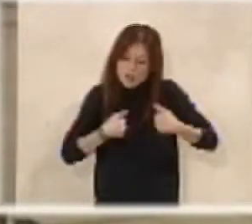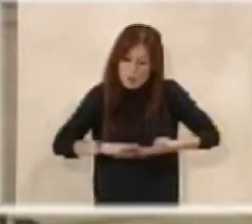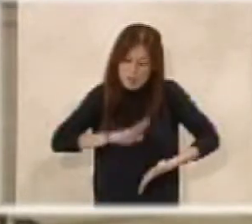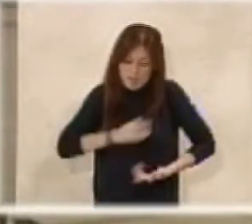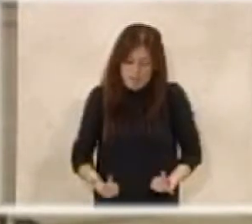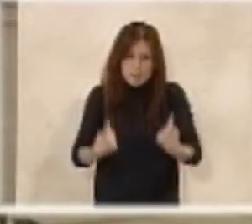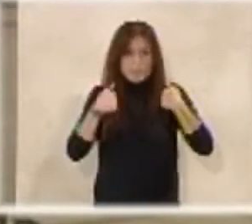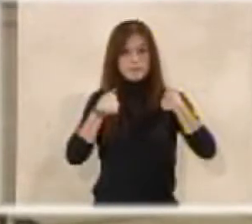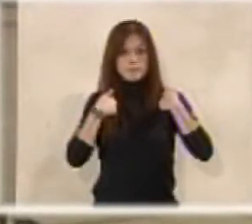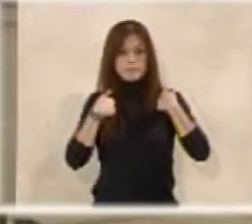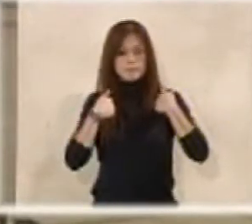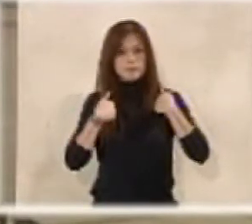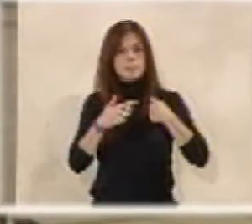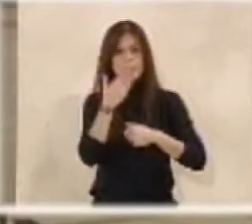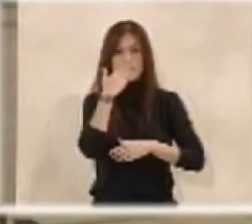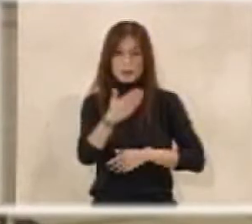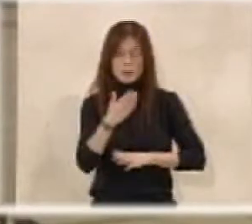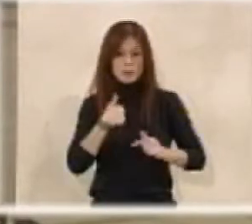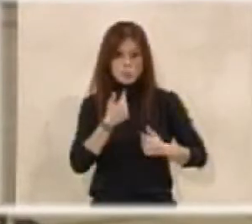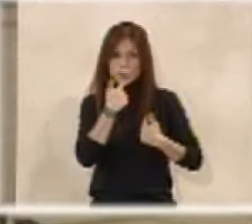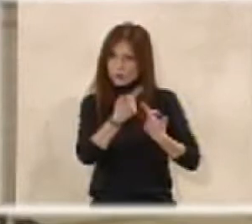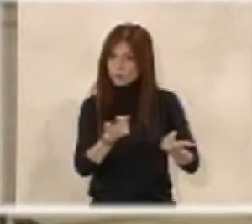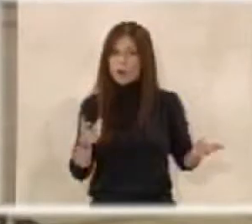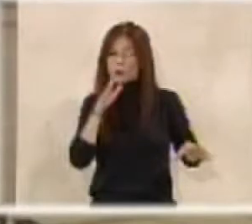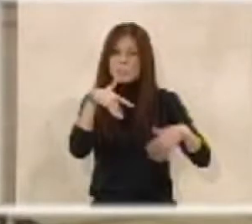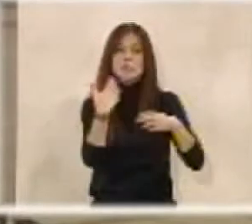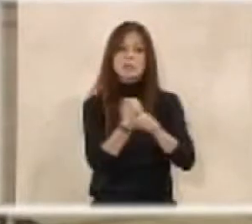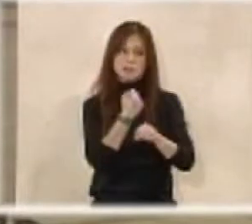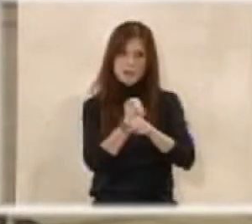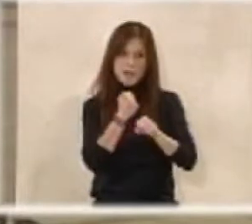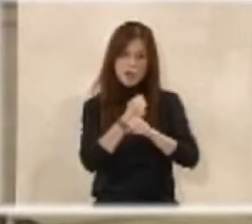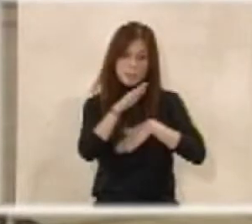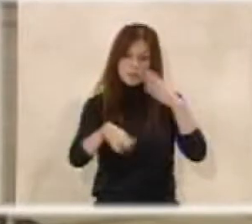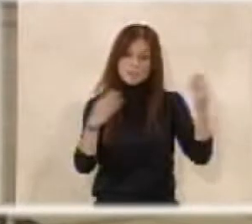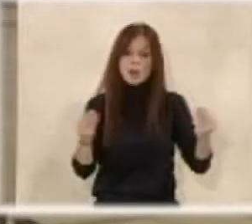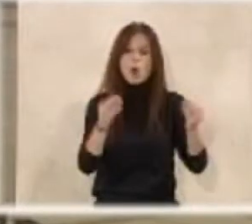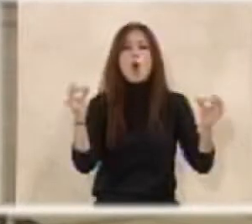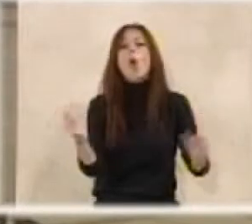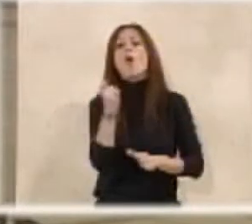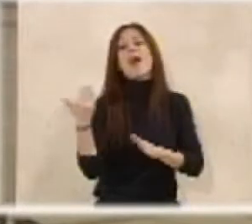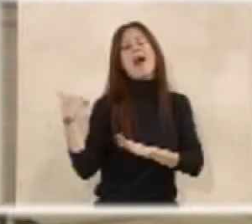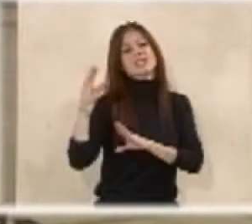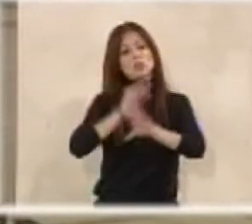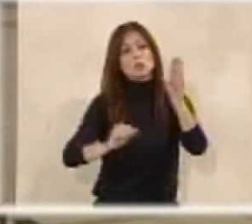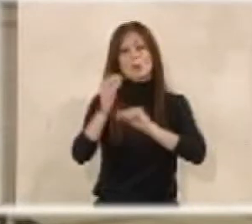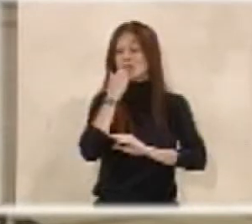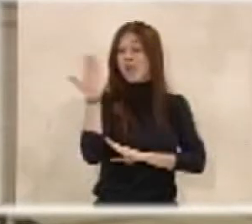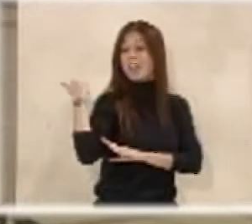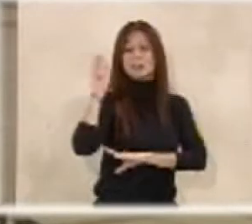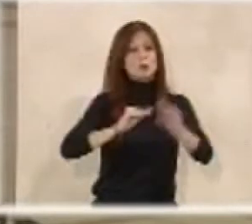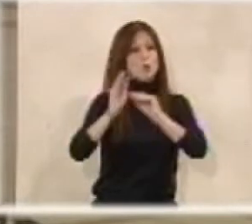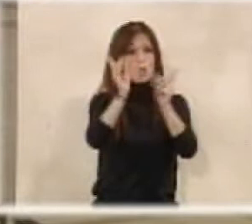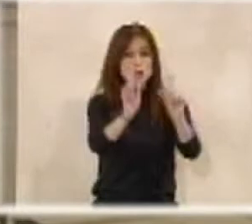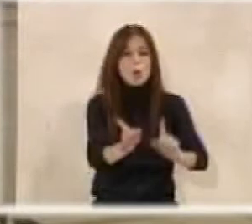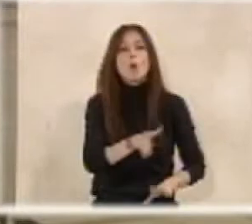conlleva. Así que, de verdad que os lo digo, estamos trabajando para que eso sea así. Ojalá se hubiera resuelto antes. Y si no se ha resuelto